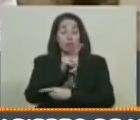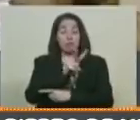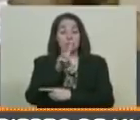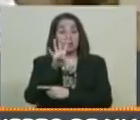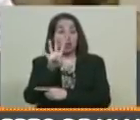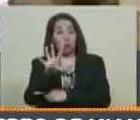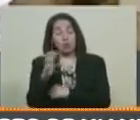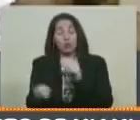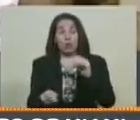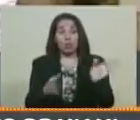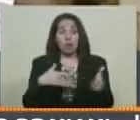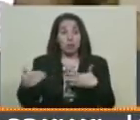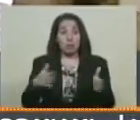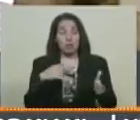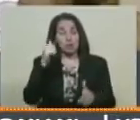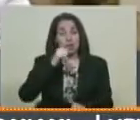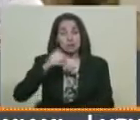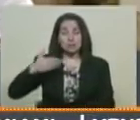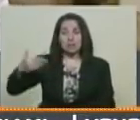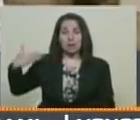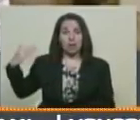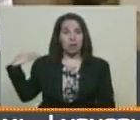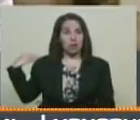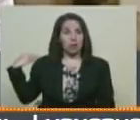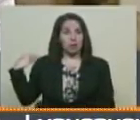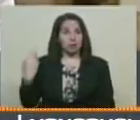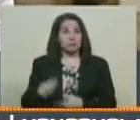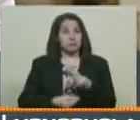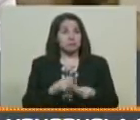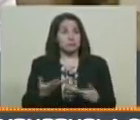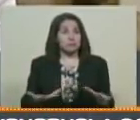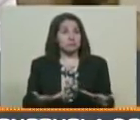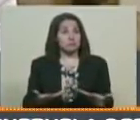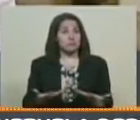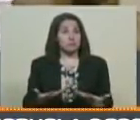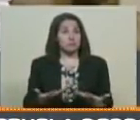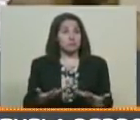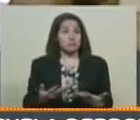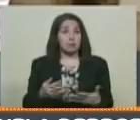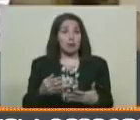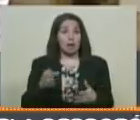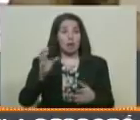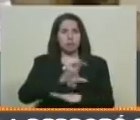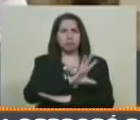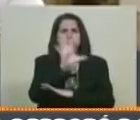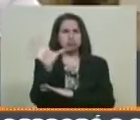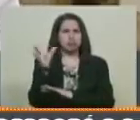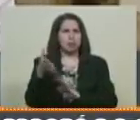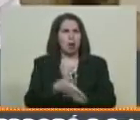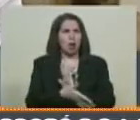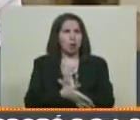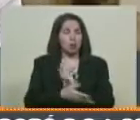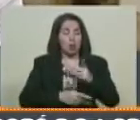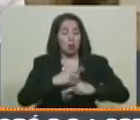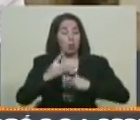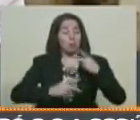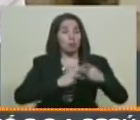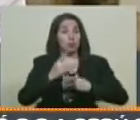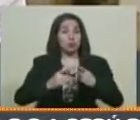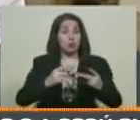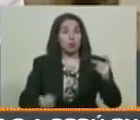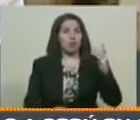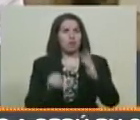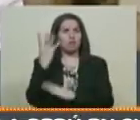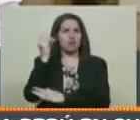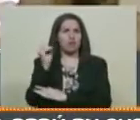24 de marzo, es decir, este sábado, en los espacios del Poliedro de Caracas. Además, una producción de la